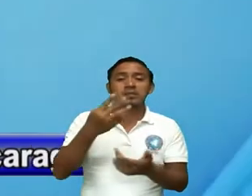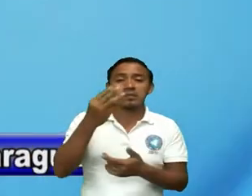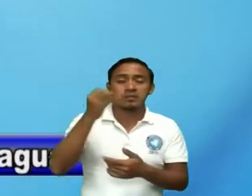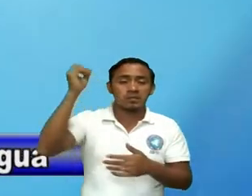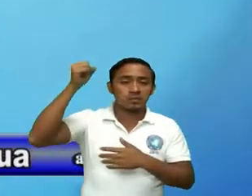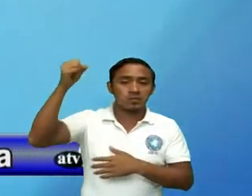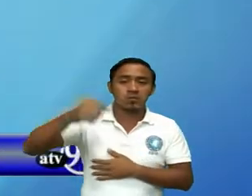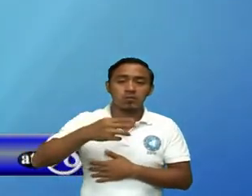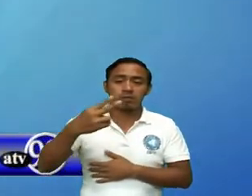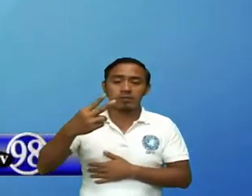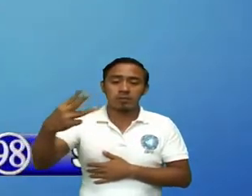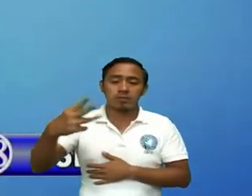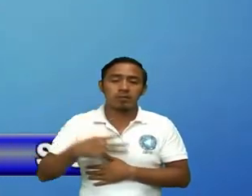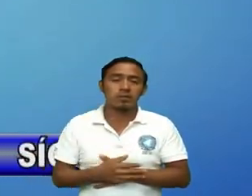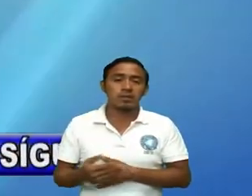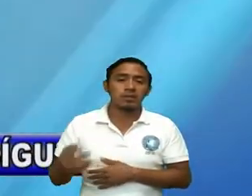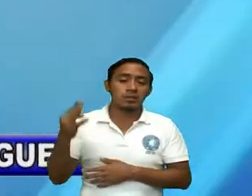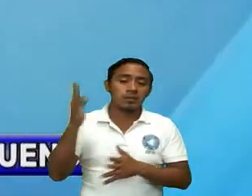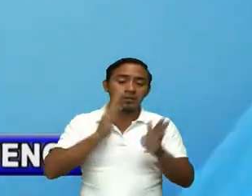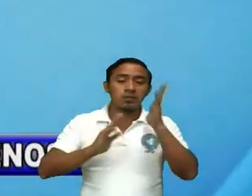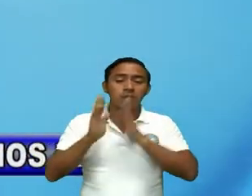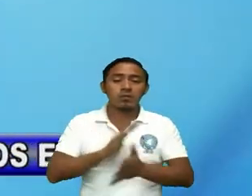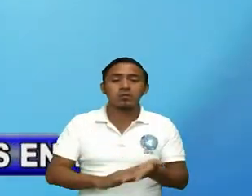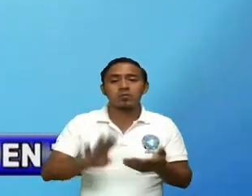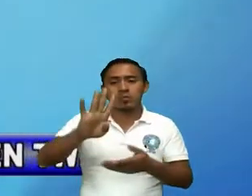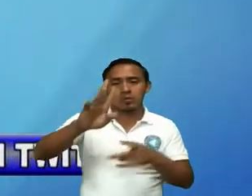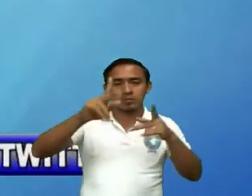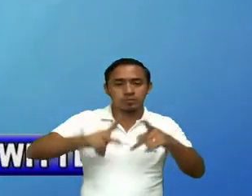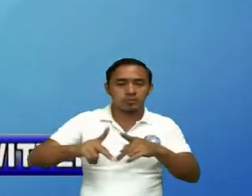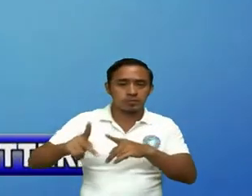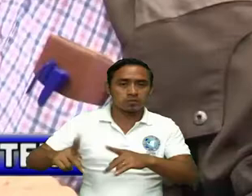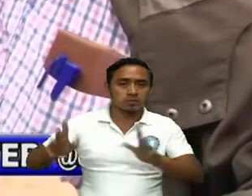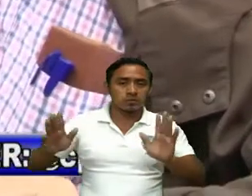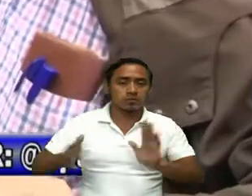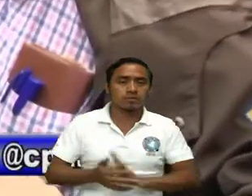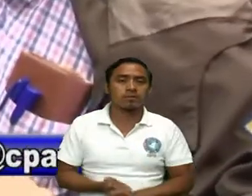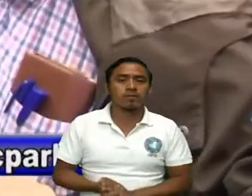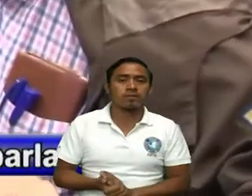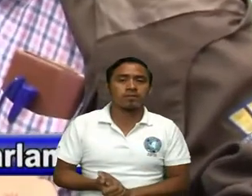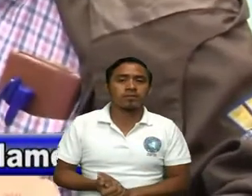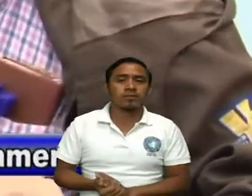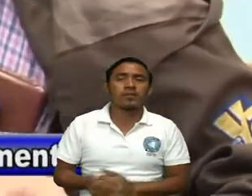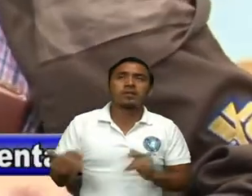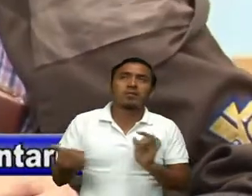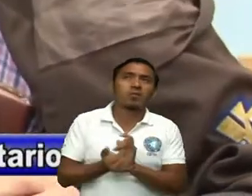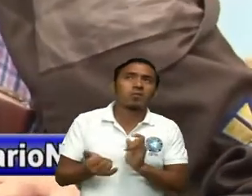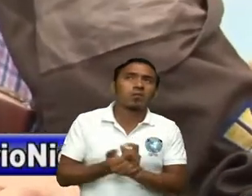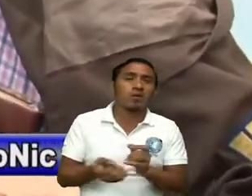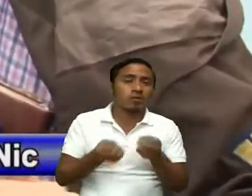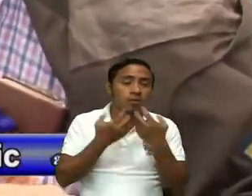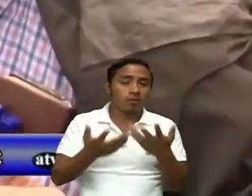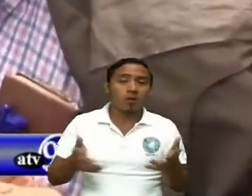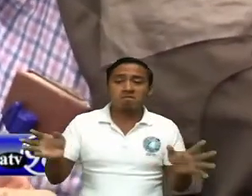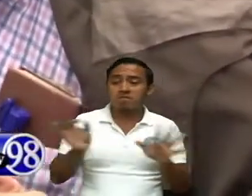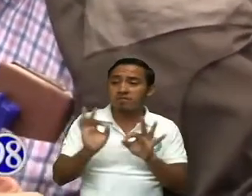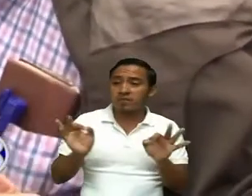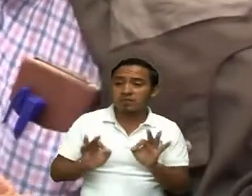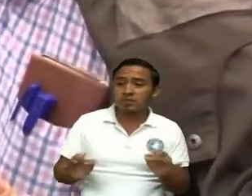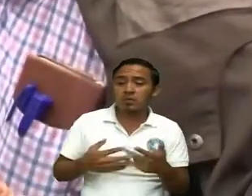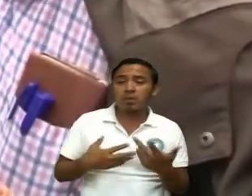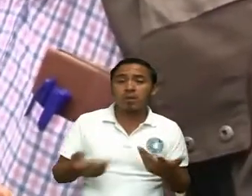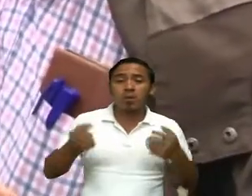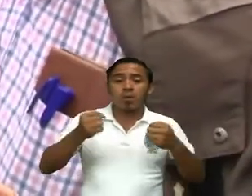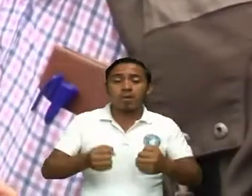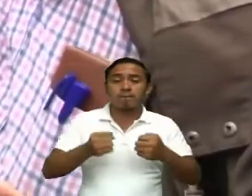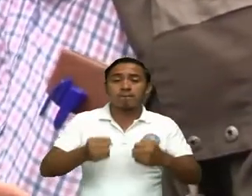el 23 de agosto, desgraciadamente, 4 hermanos. Aprovechó para felicitar al cantautor nicaragüense